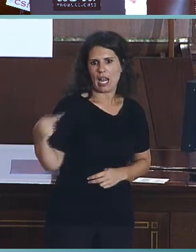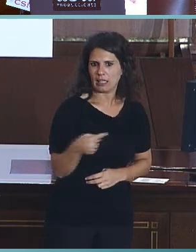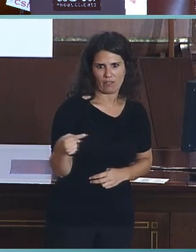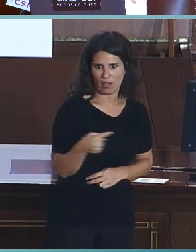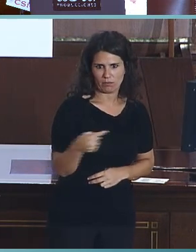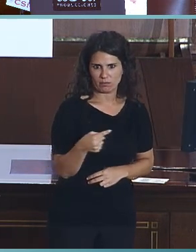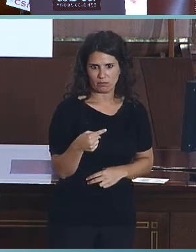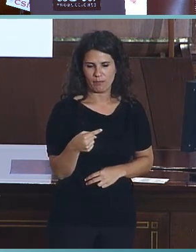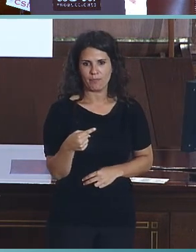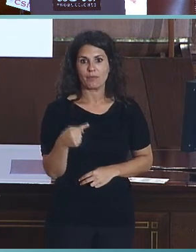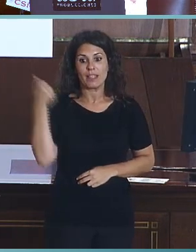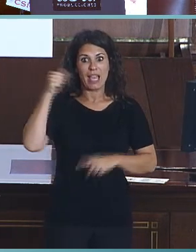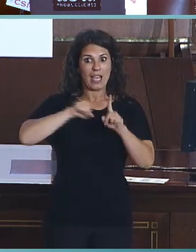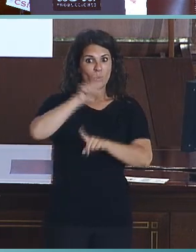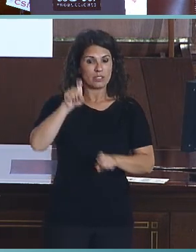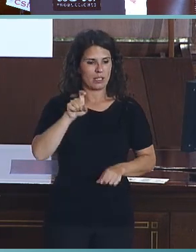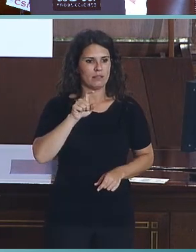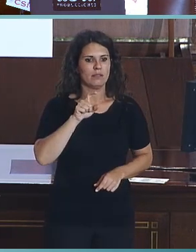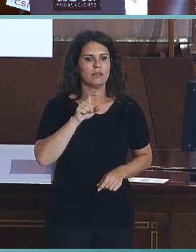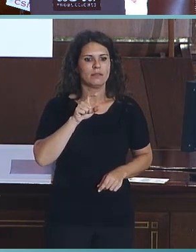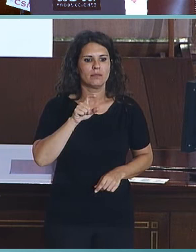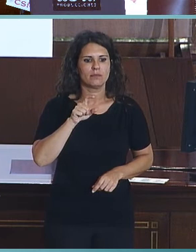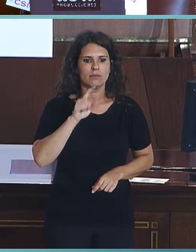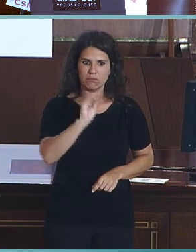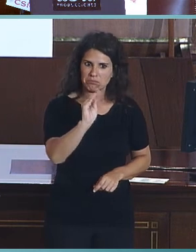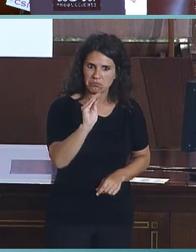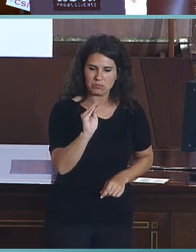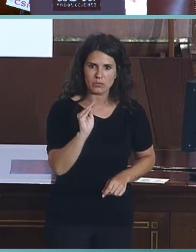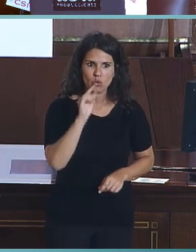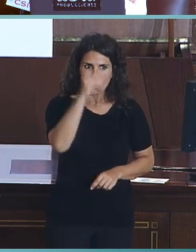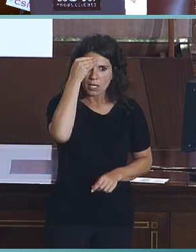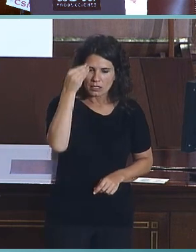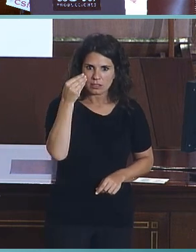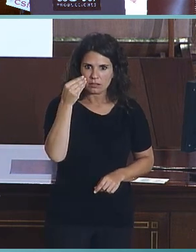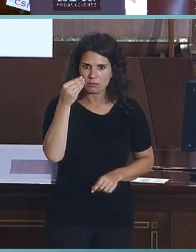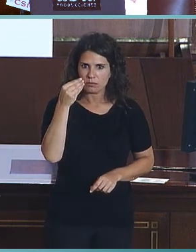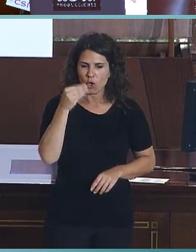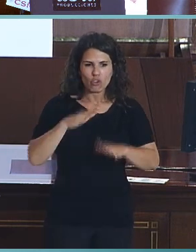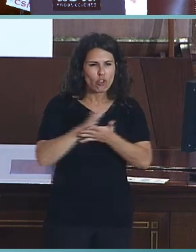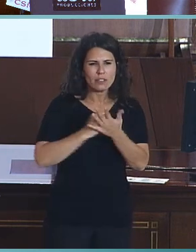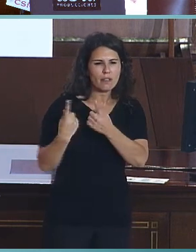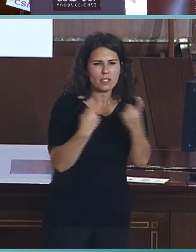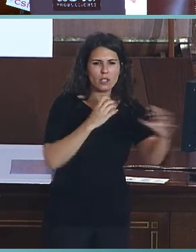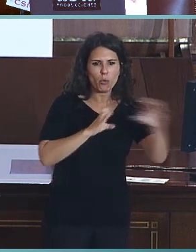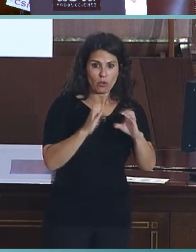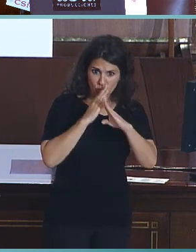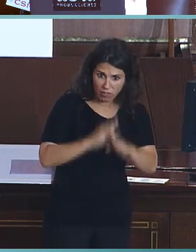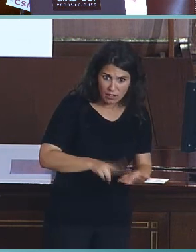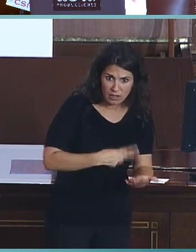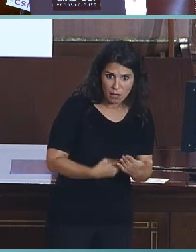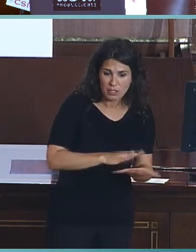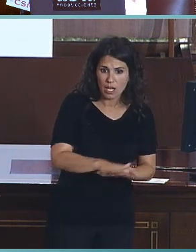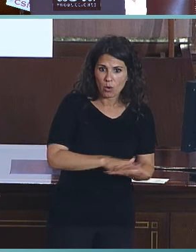Se pregunta en la encuesta si es suficiente para todas las necesidades de comunicación. Y como veis,